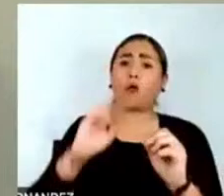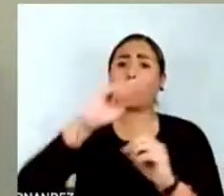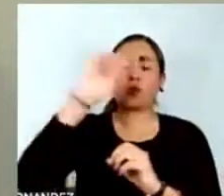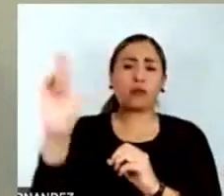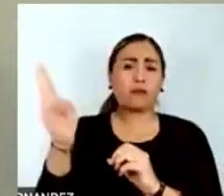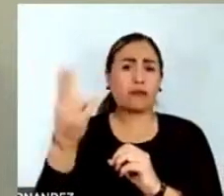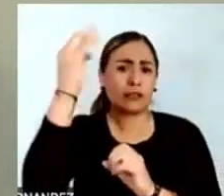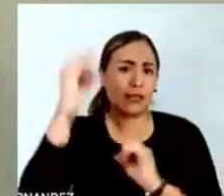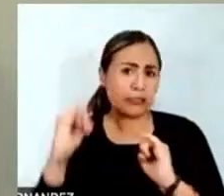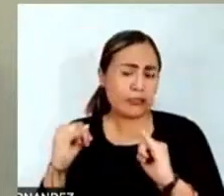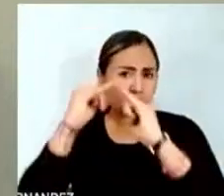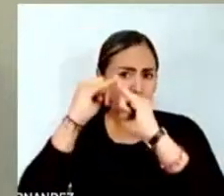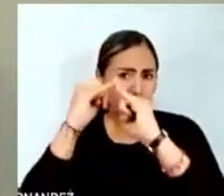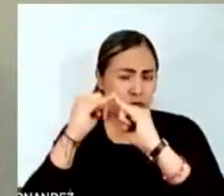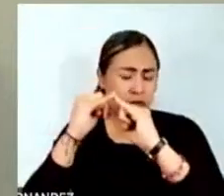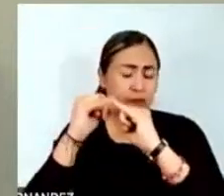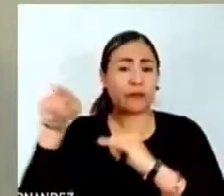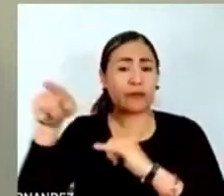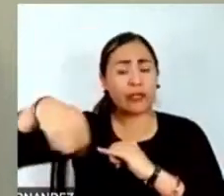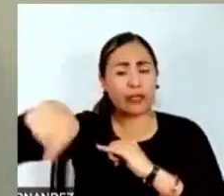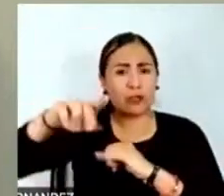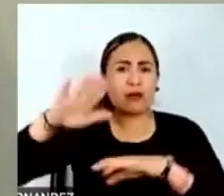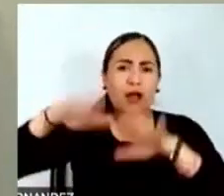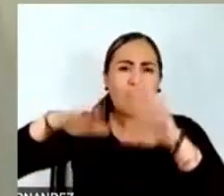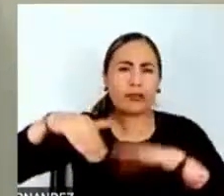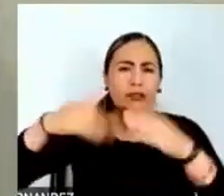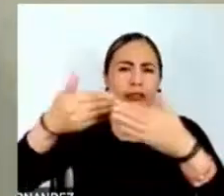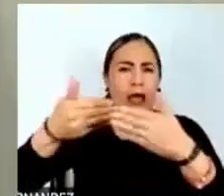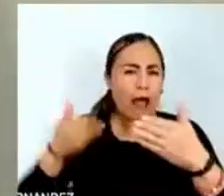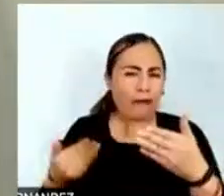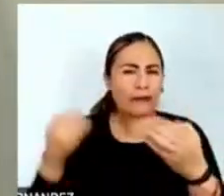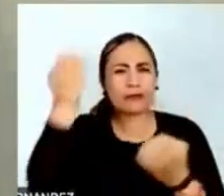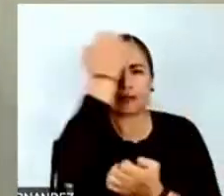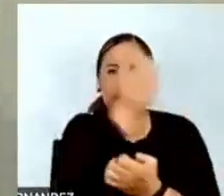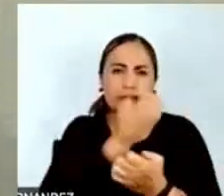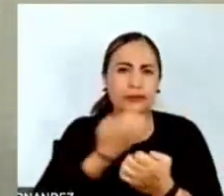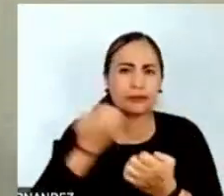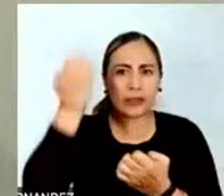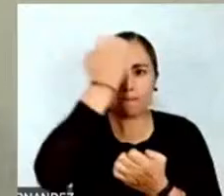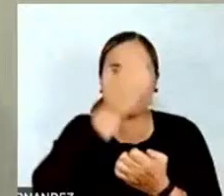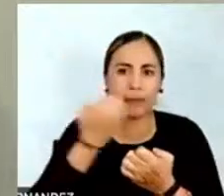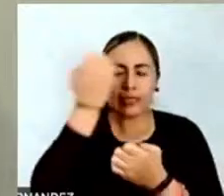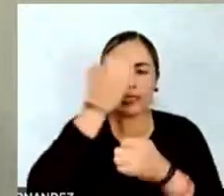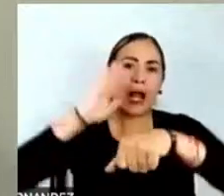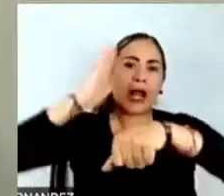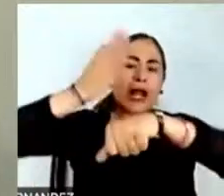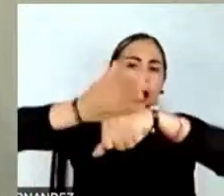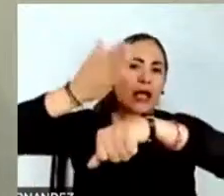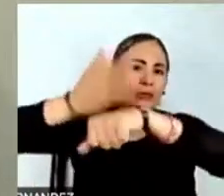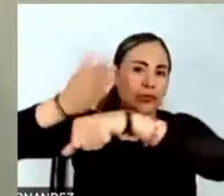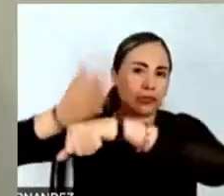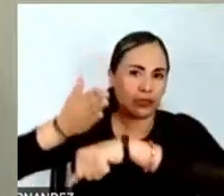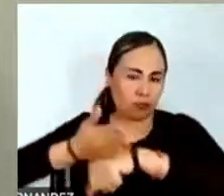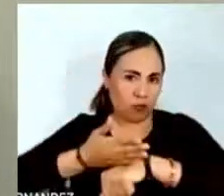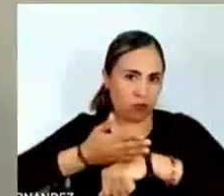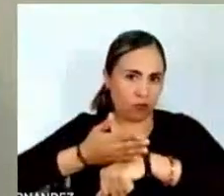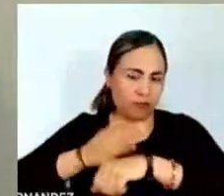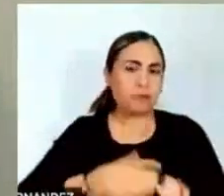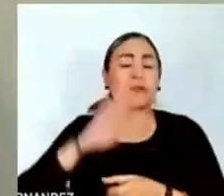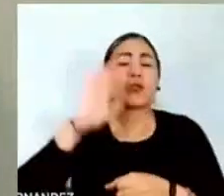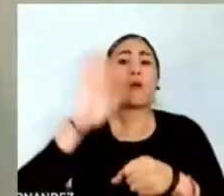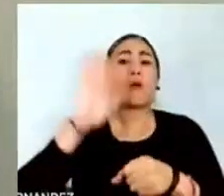ocasión se debió analizar la procedencia de una sanción disciplinaria por publicar una